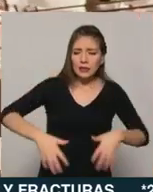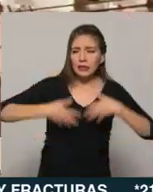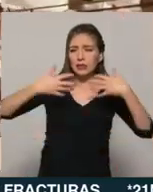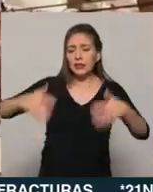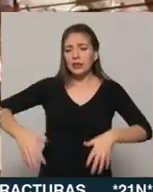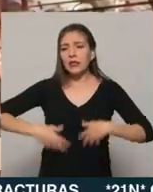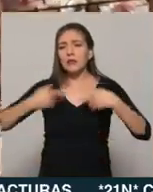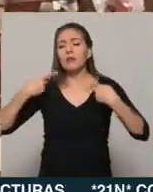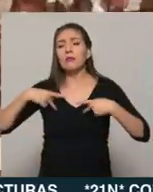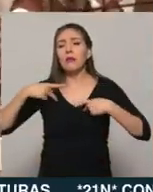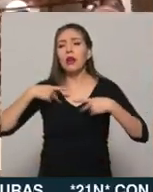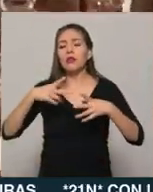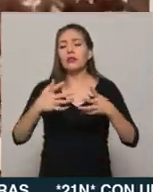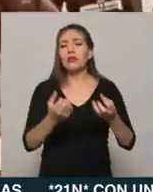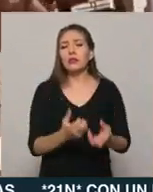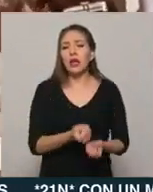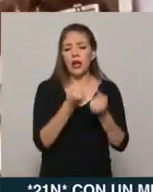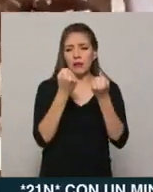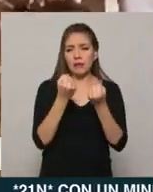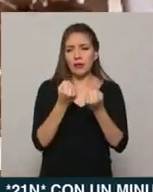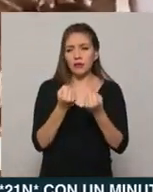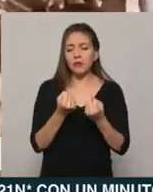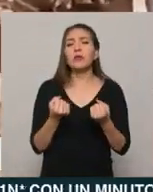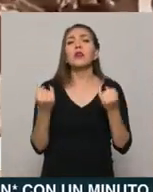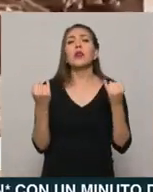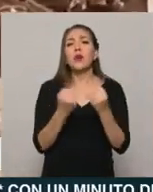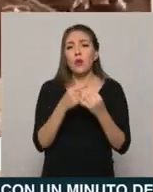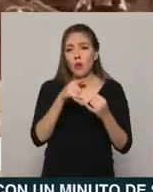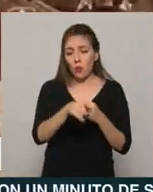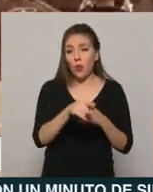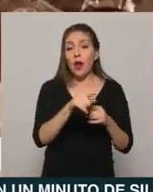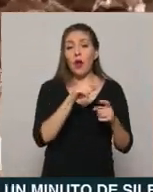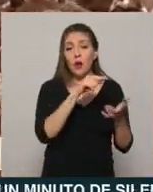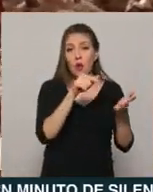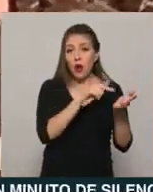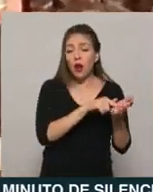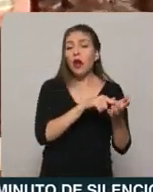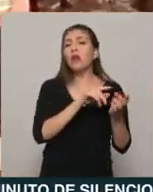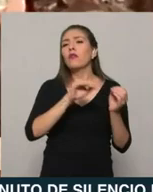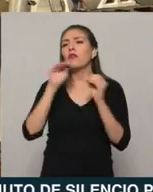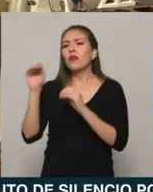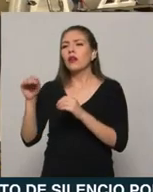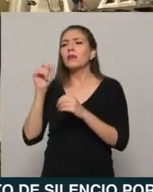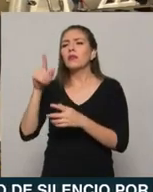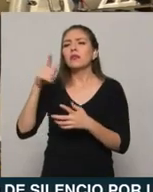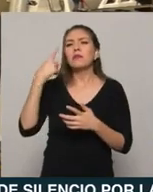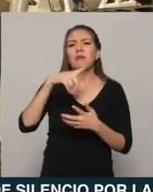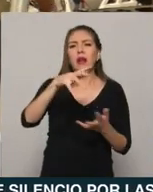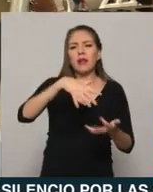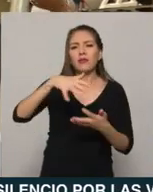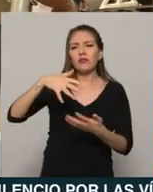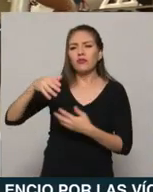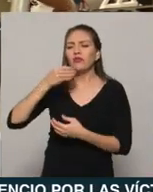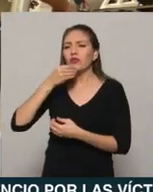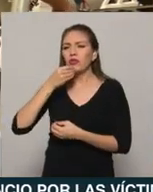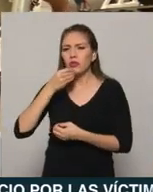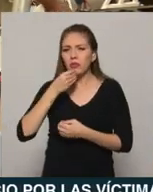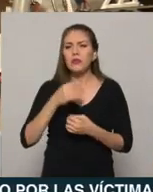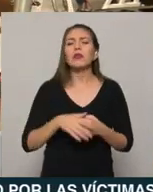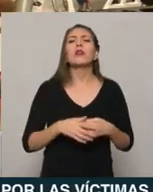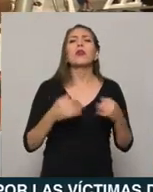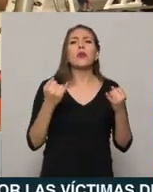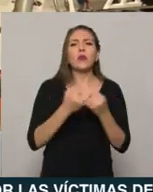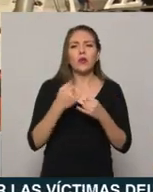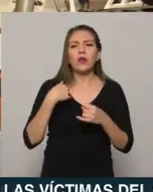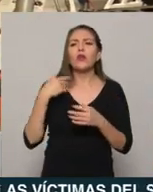única actividad que realizó, pues estuvo en el centro de acopio y ayudó a rescatar a otra mujer. Medellín y San Luis Potosí,